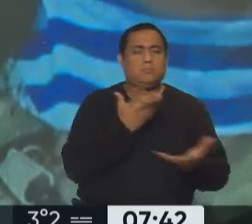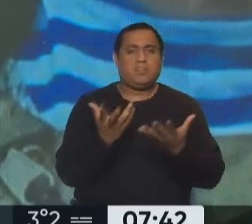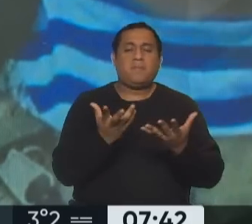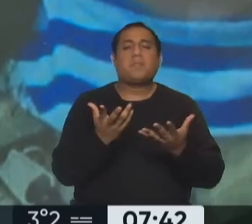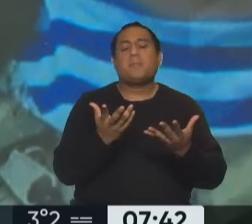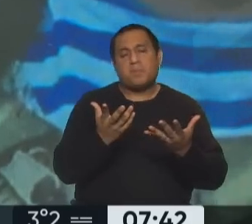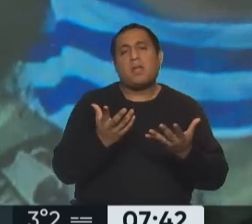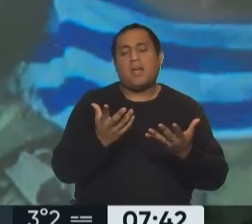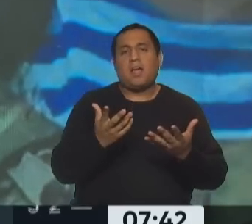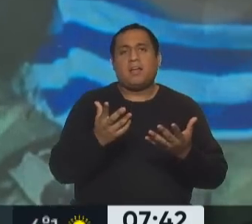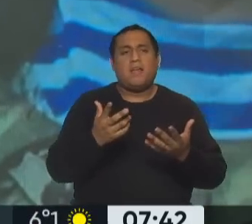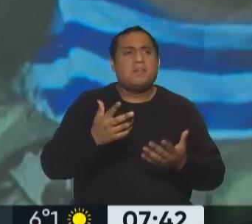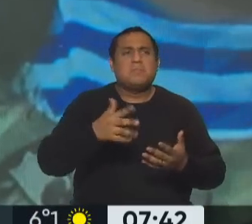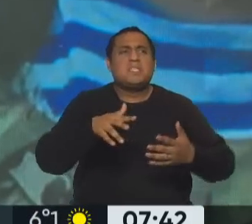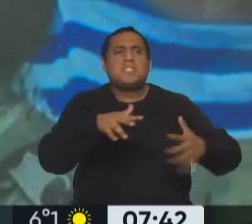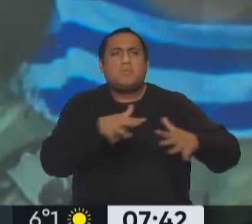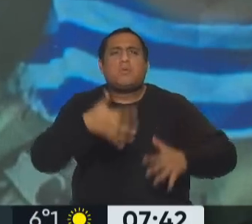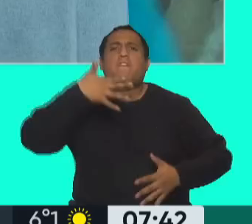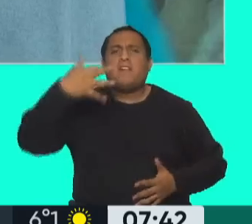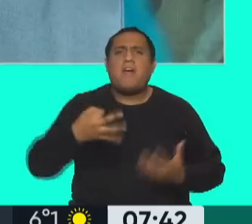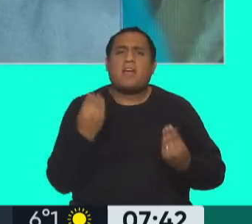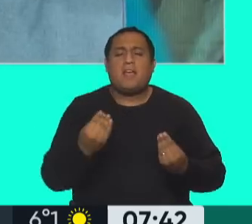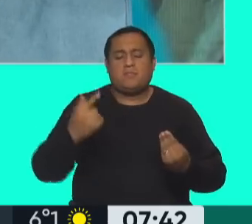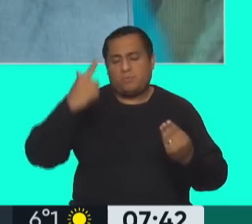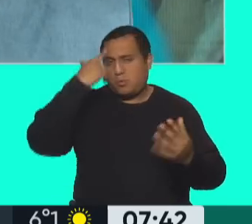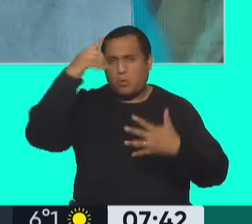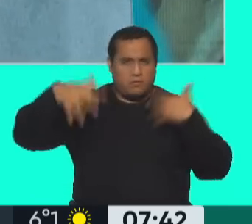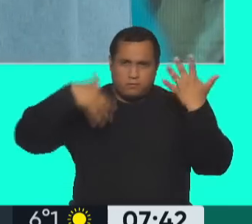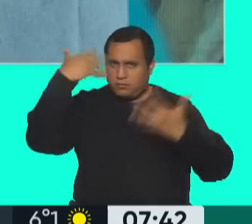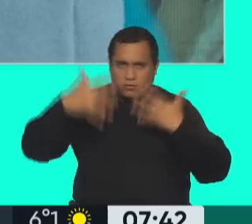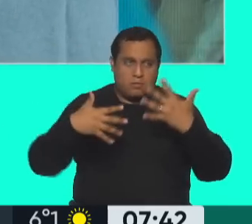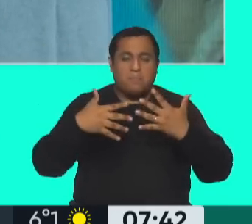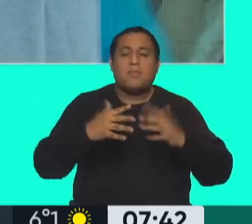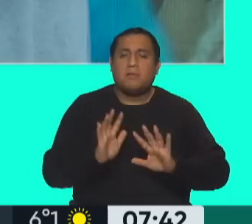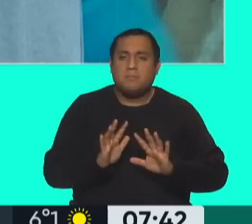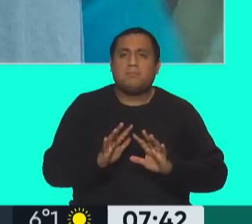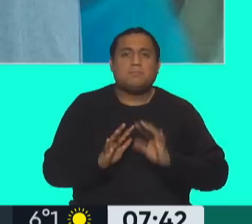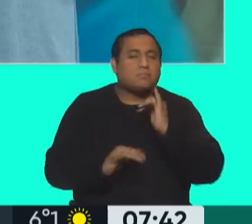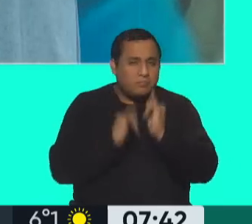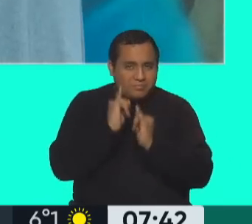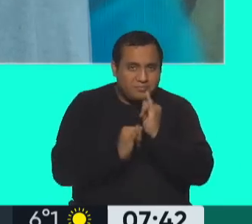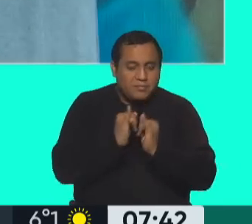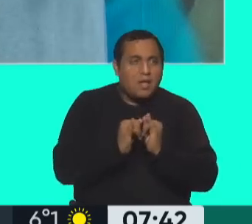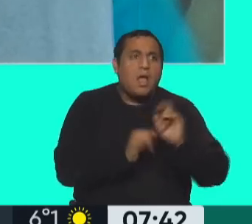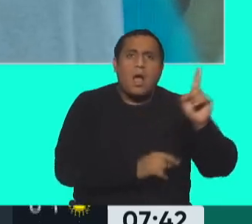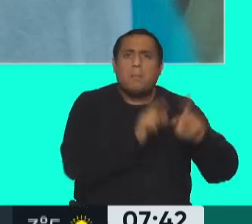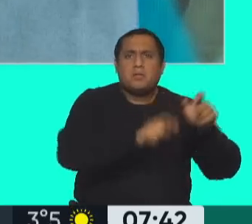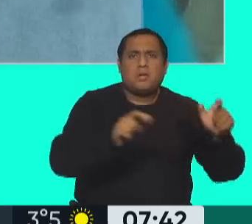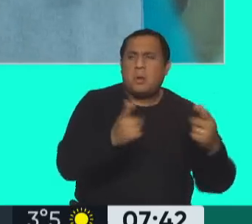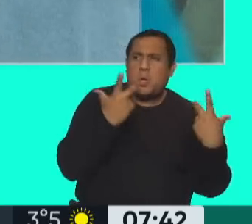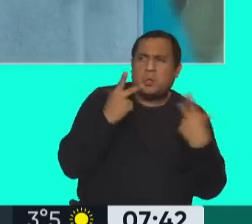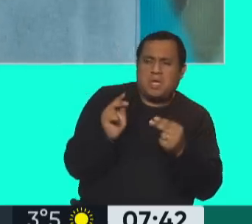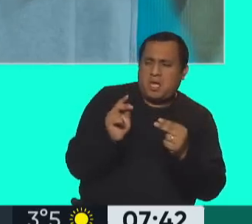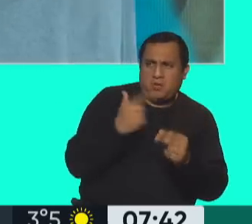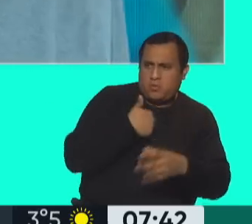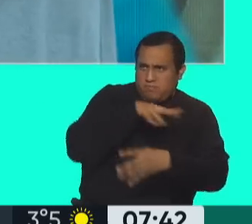respecto de lo que está pasando verdaderamente en Rusia con el tema de los reservistas. Claro. Hay un rechazo porque ese tipo de medidas